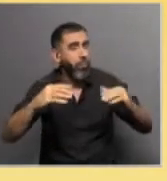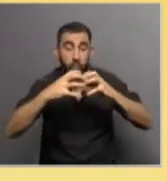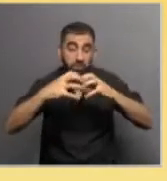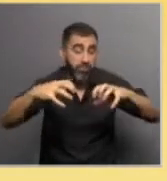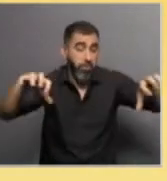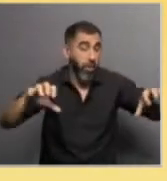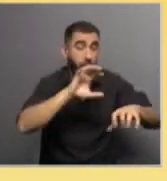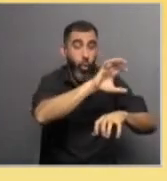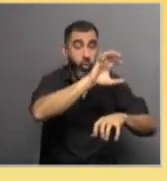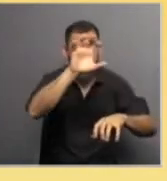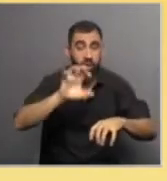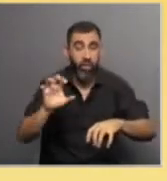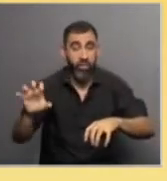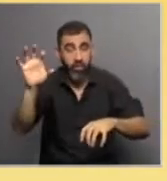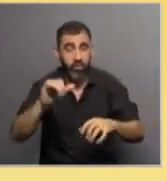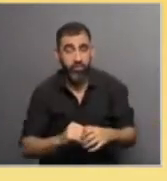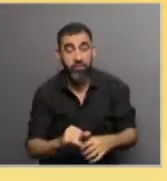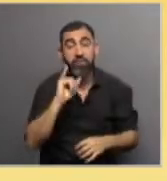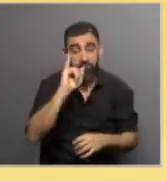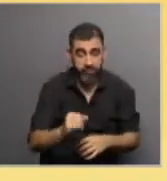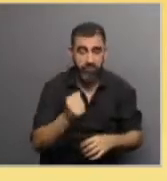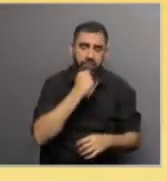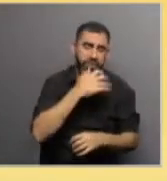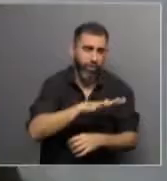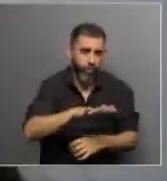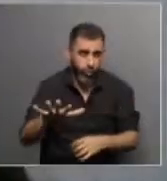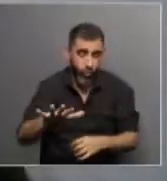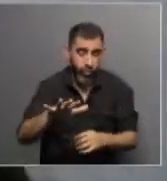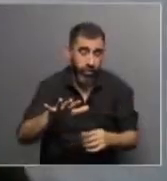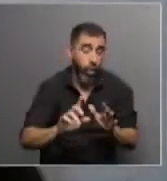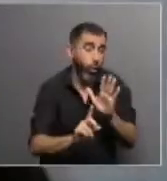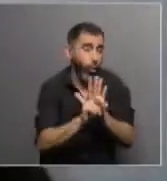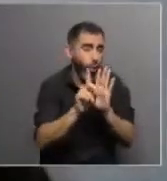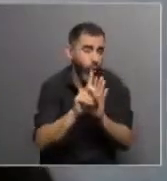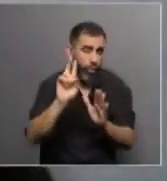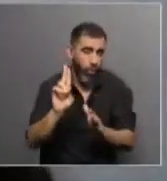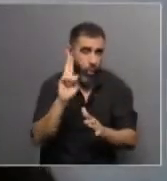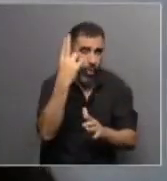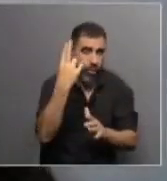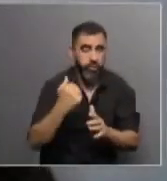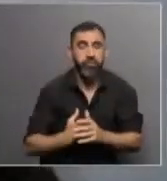los continentes. Exactamente, históricamente para la región norte del país,